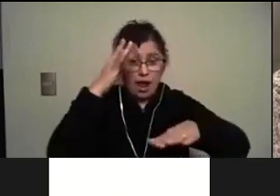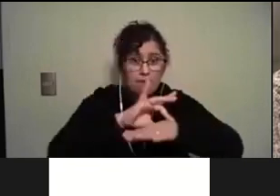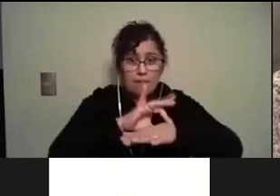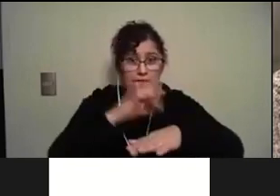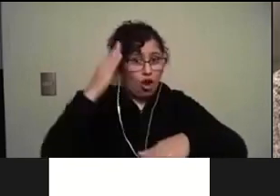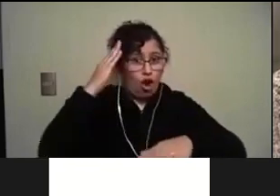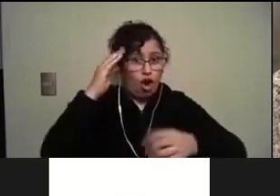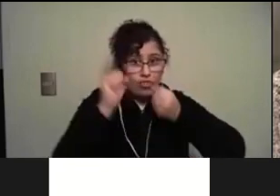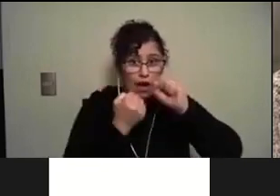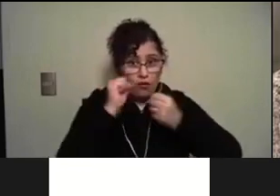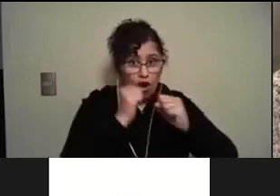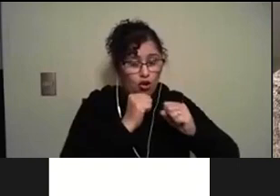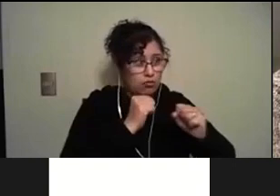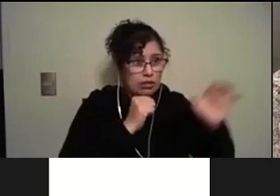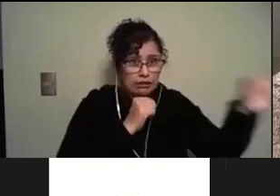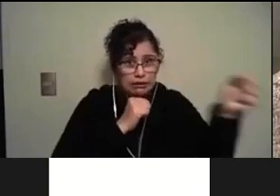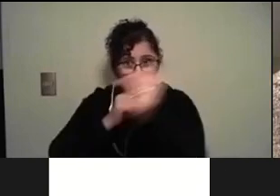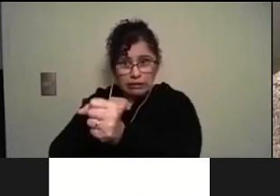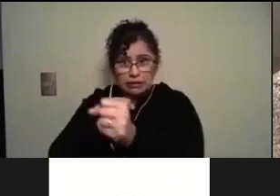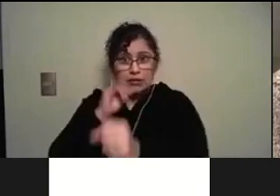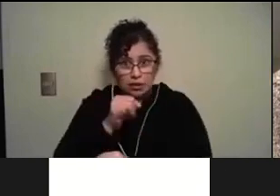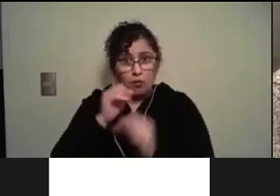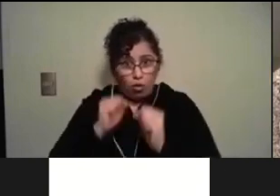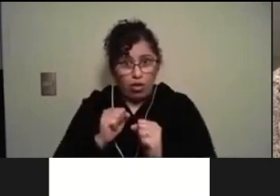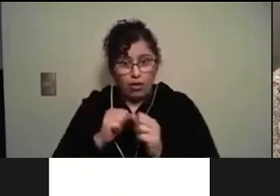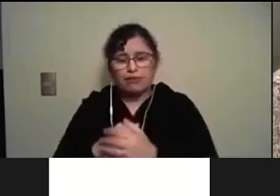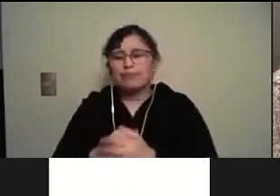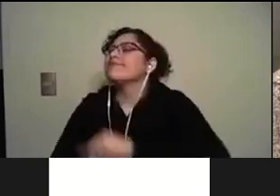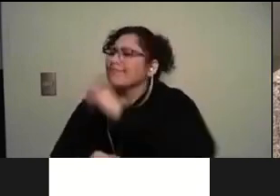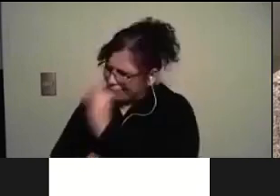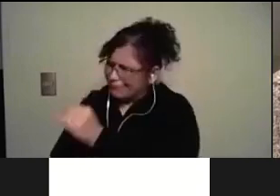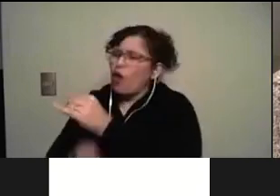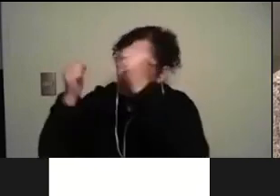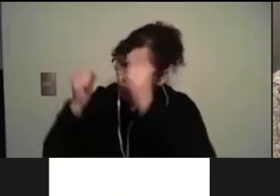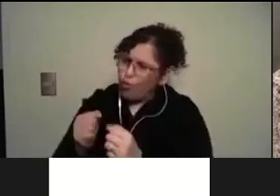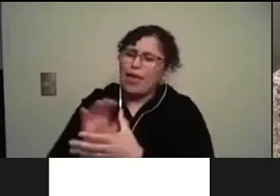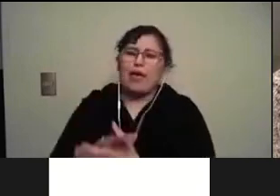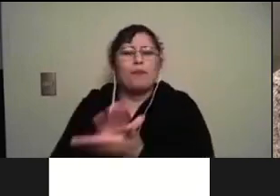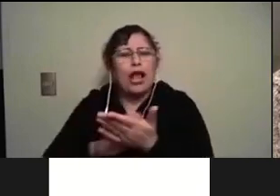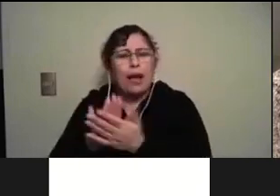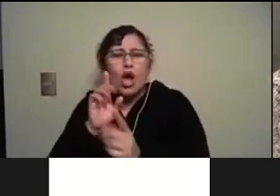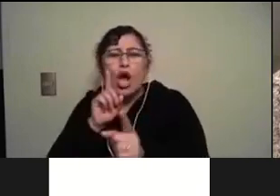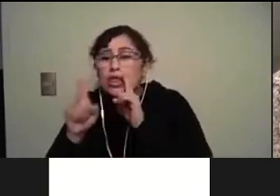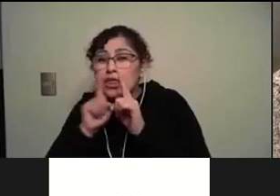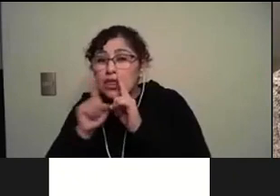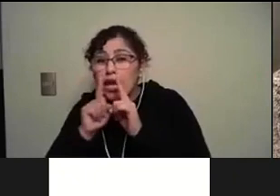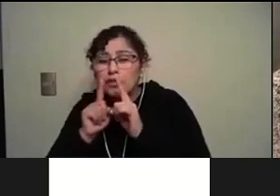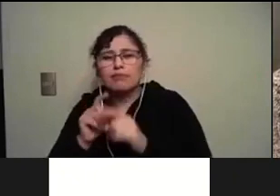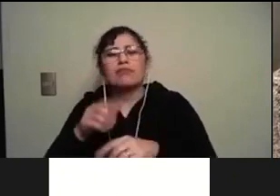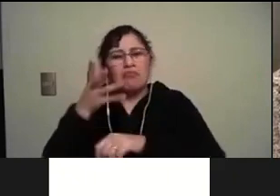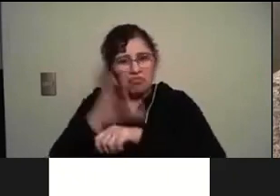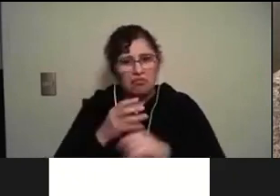decirlo así, o a un especialista? Sí, puede, ya entonces, si usted le aplica un test, hace un informe, le